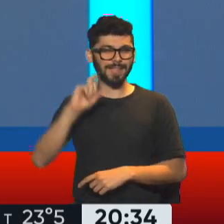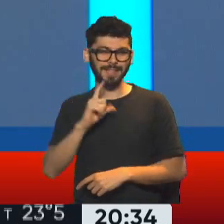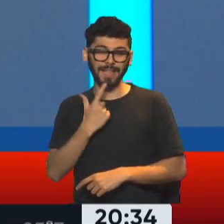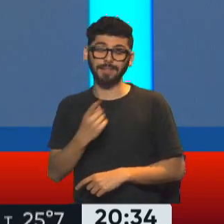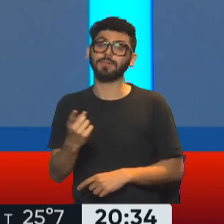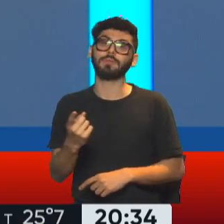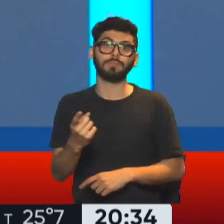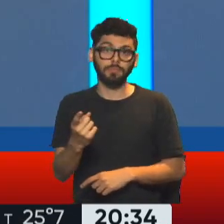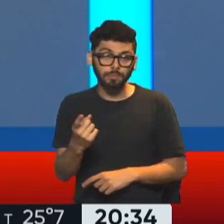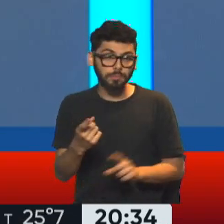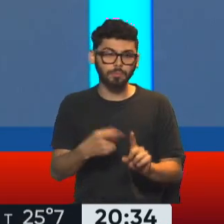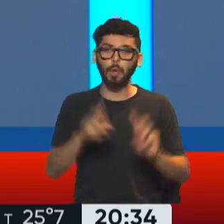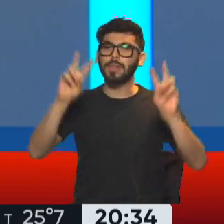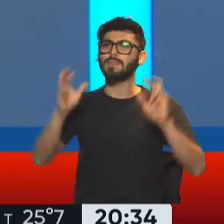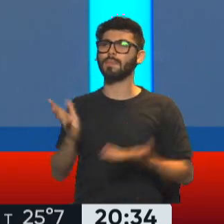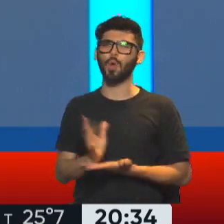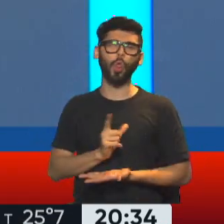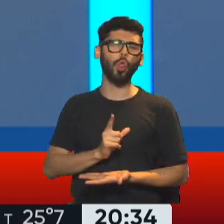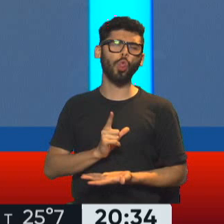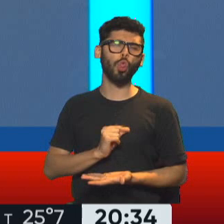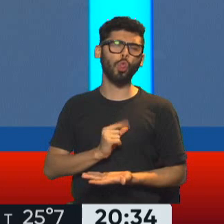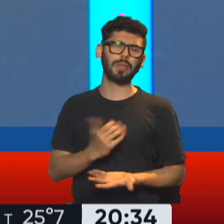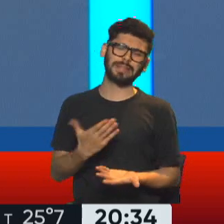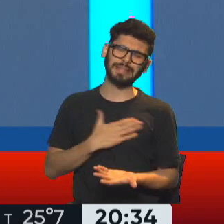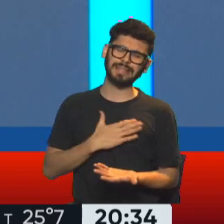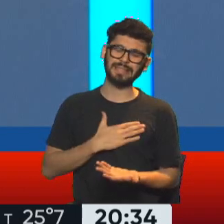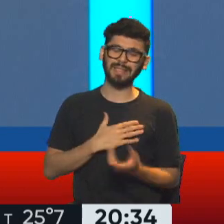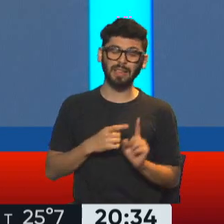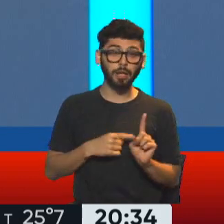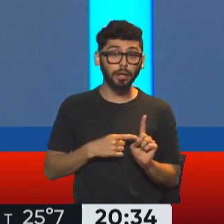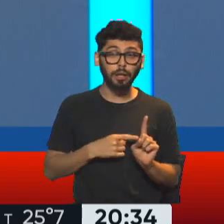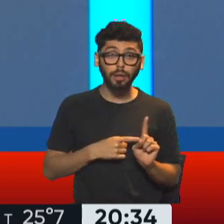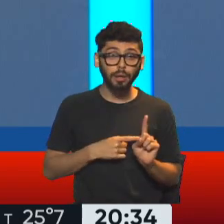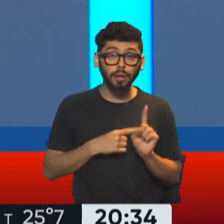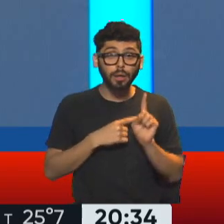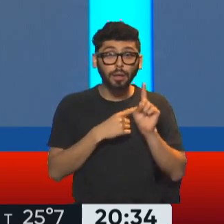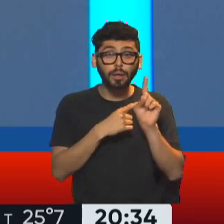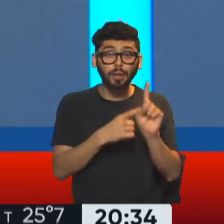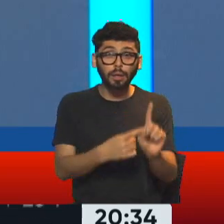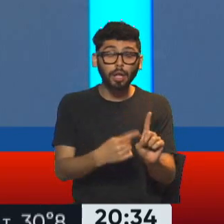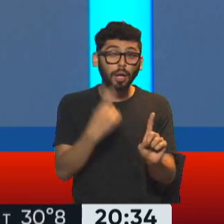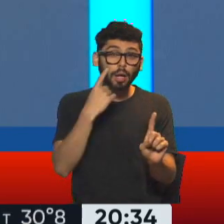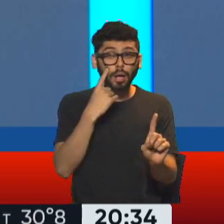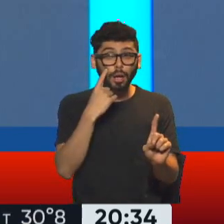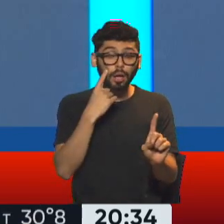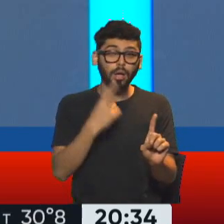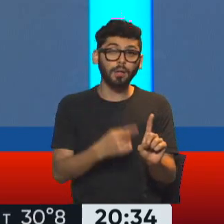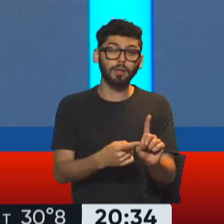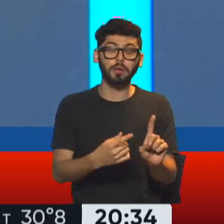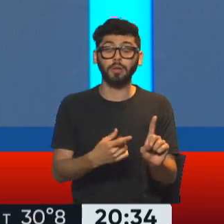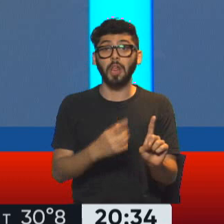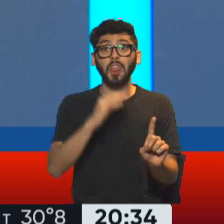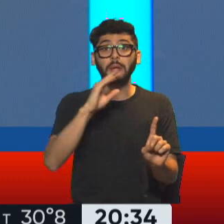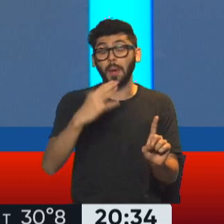la pena, con el dolor, con el duelo. Y va un señor, Camilo Gobernador, y dice además que, en mi opinión, esto es una opinión